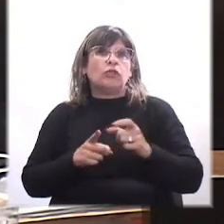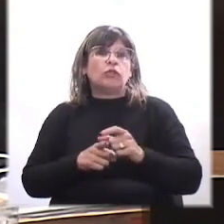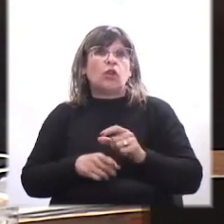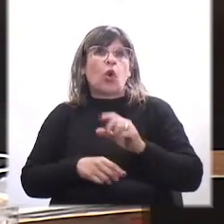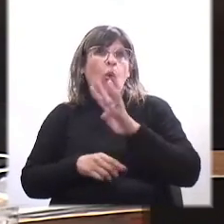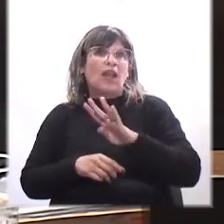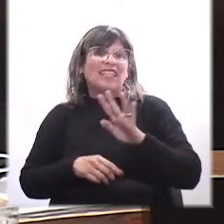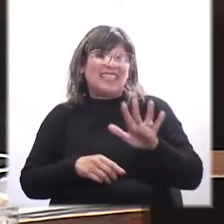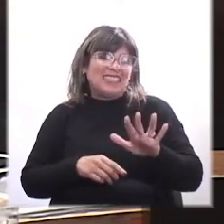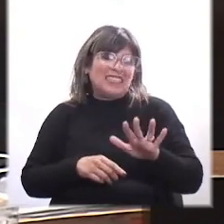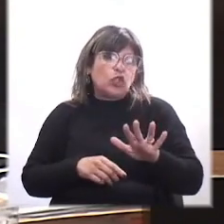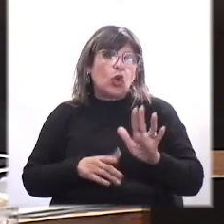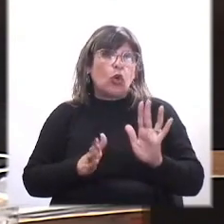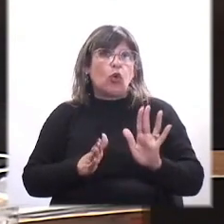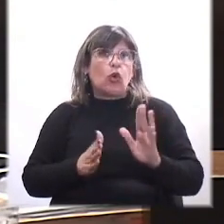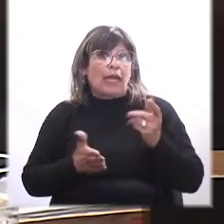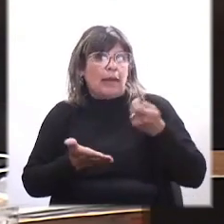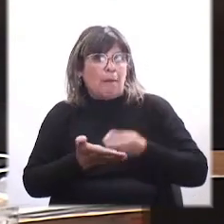45 que